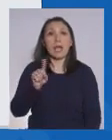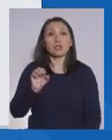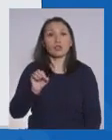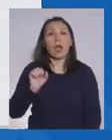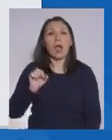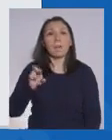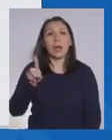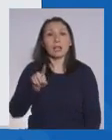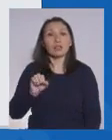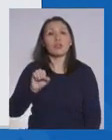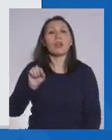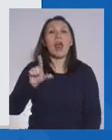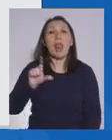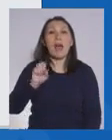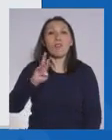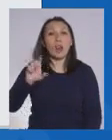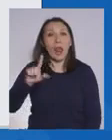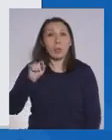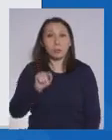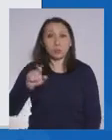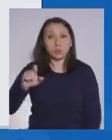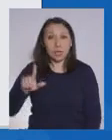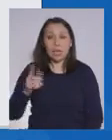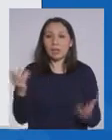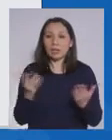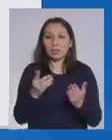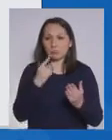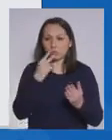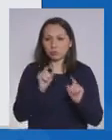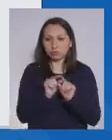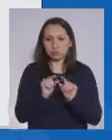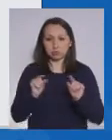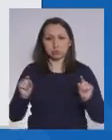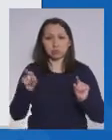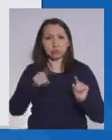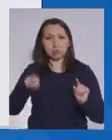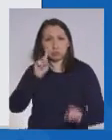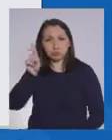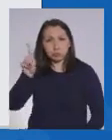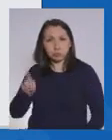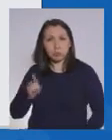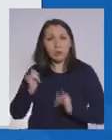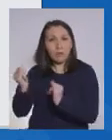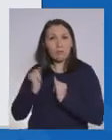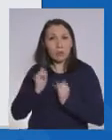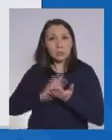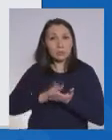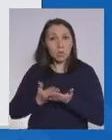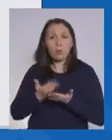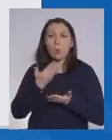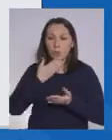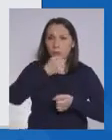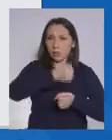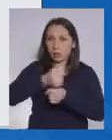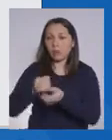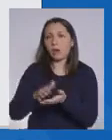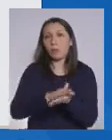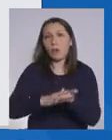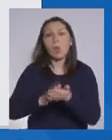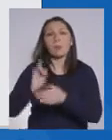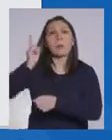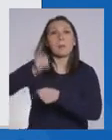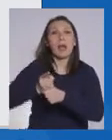laboral punto cl la cual va a permitir tener toda la información no sólo sanitaria sino que también laboral por ejemplo los